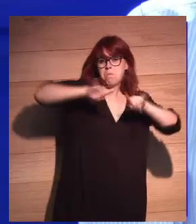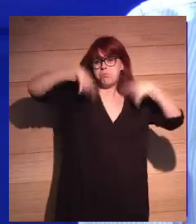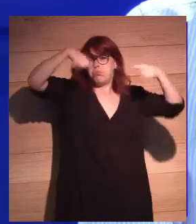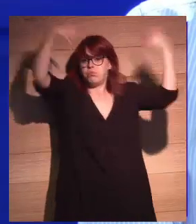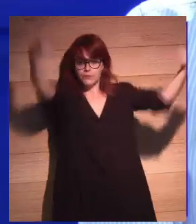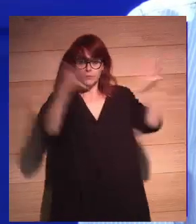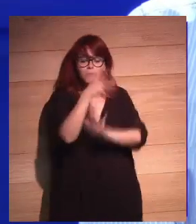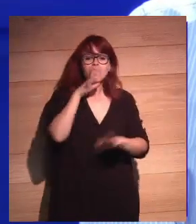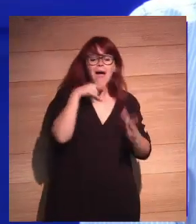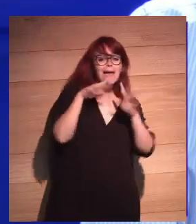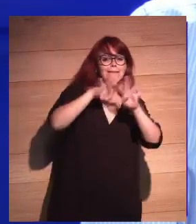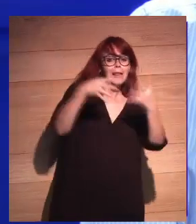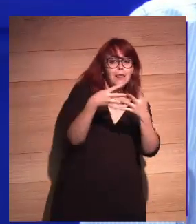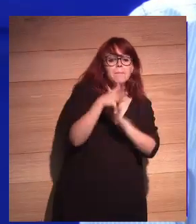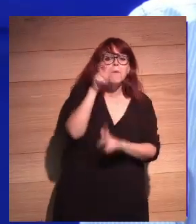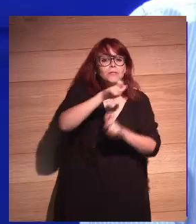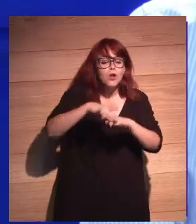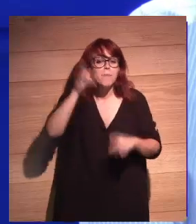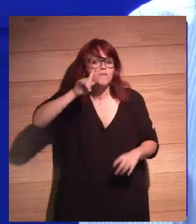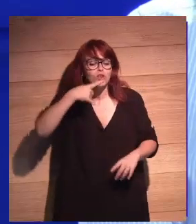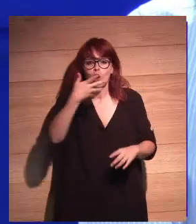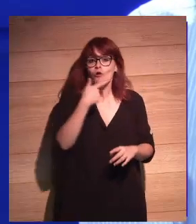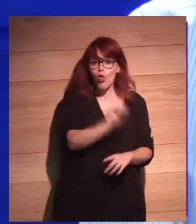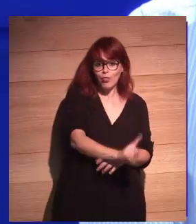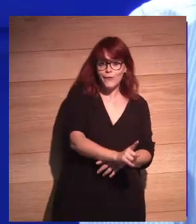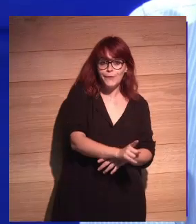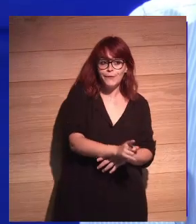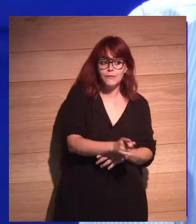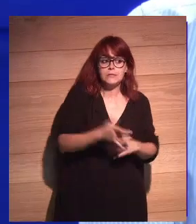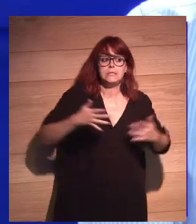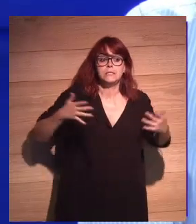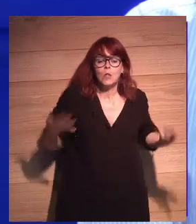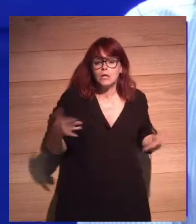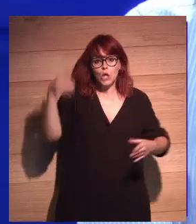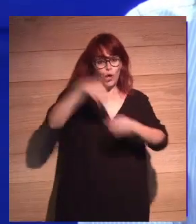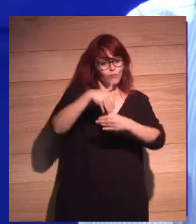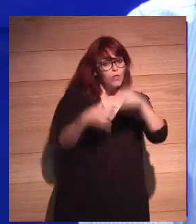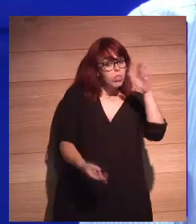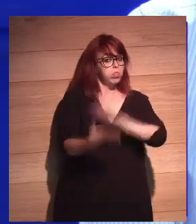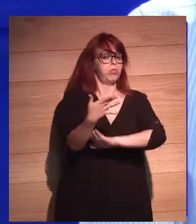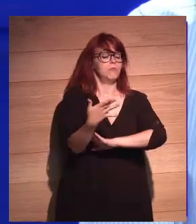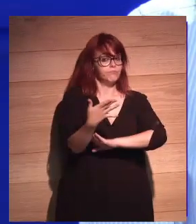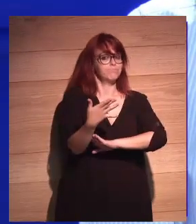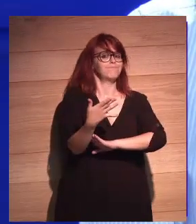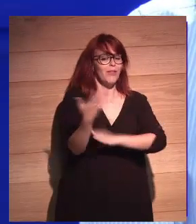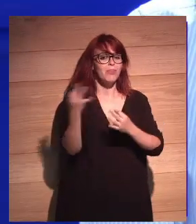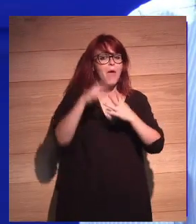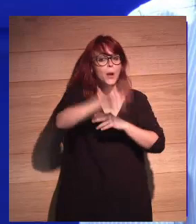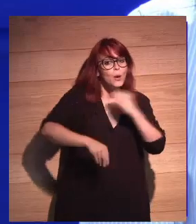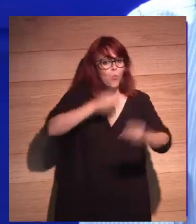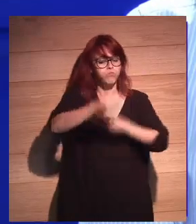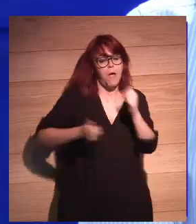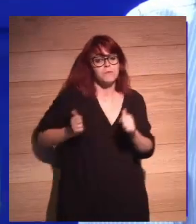red y los profesores no saben que existen. Con lo cual, cuando haces un contenido, tiene que ser